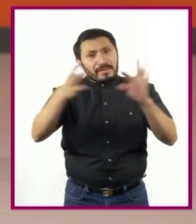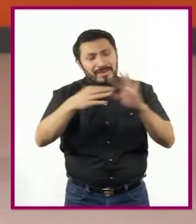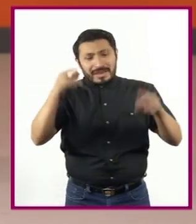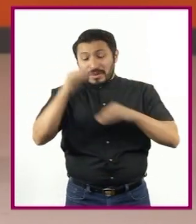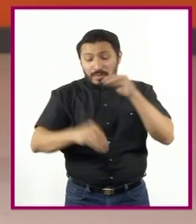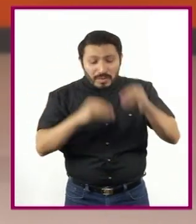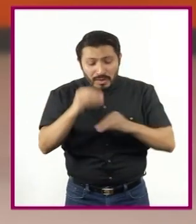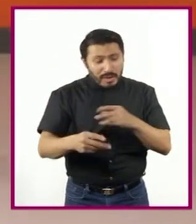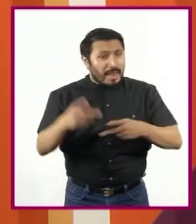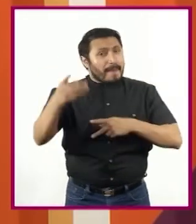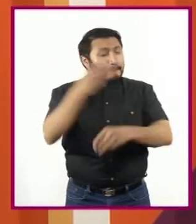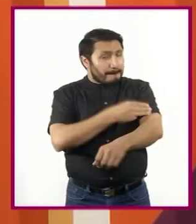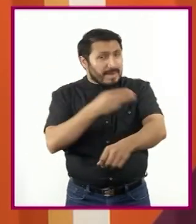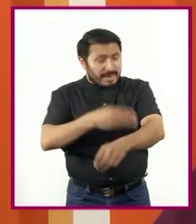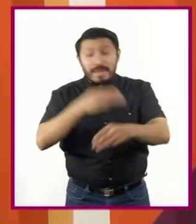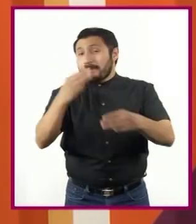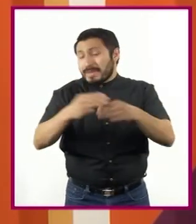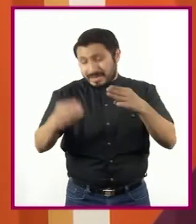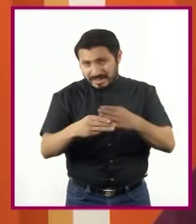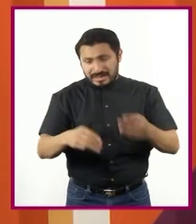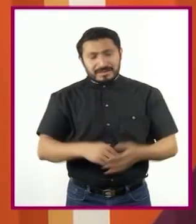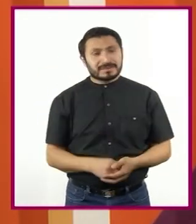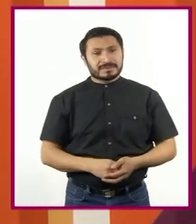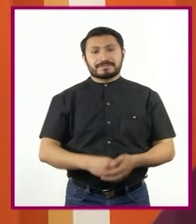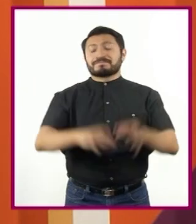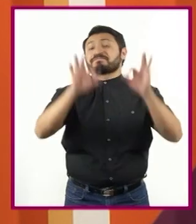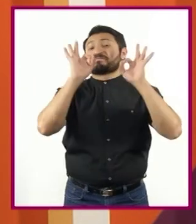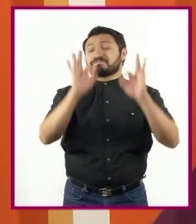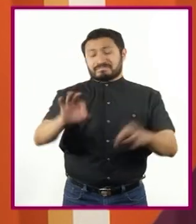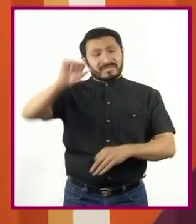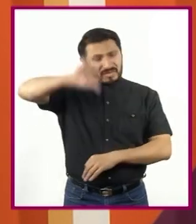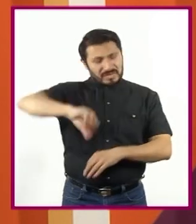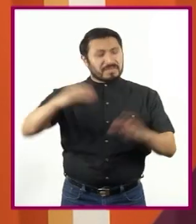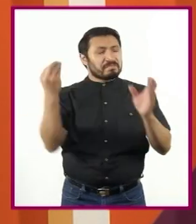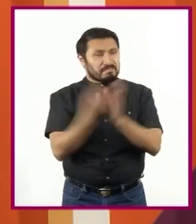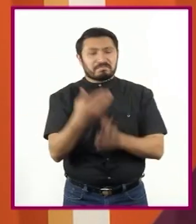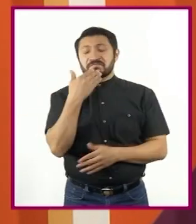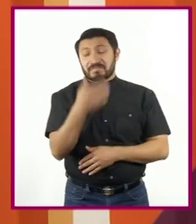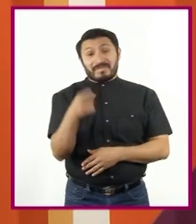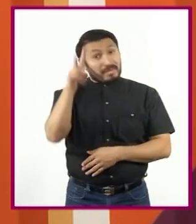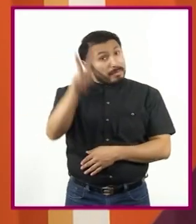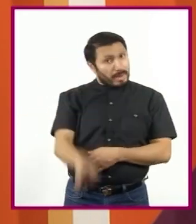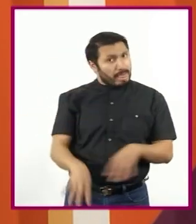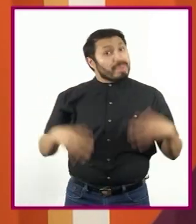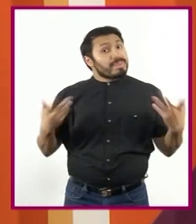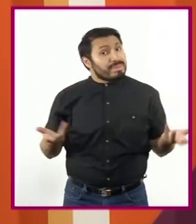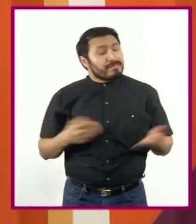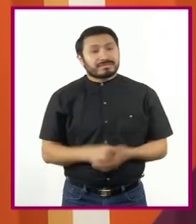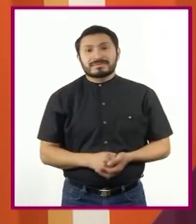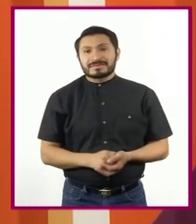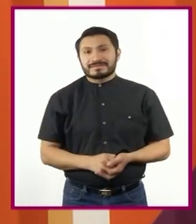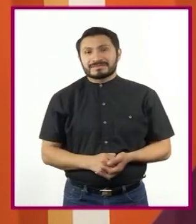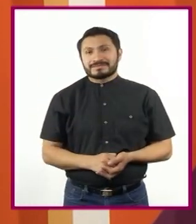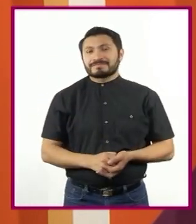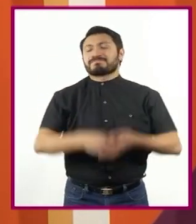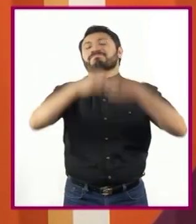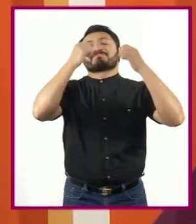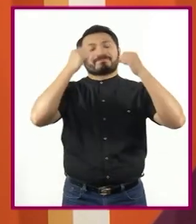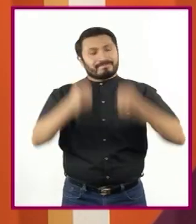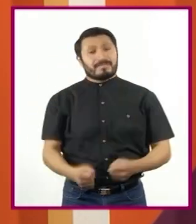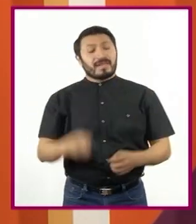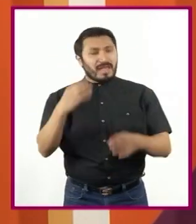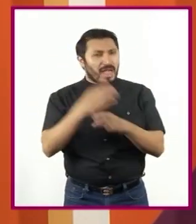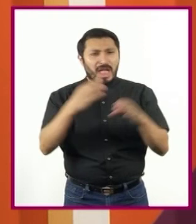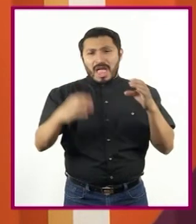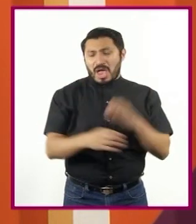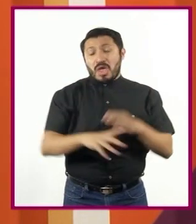los materiales. Excelente nuestra sesión de hoy, ¿no creen? Sin lugar a dudas, los